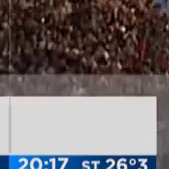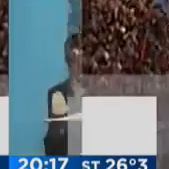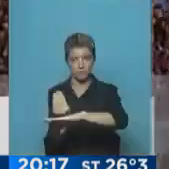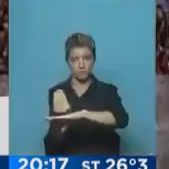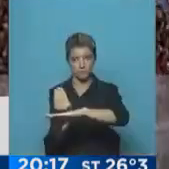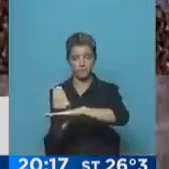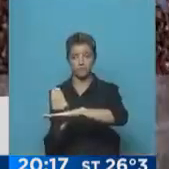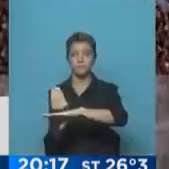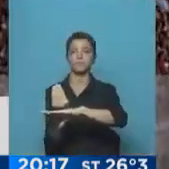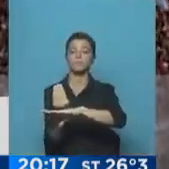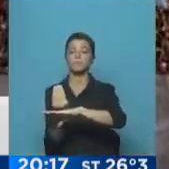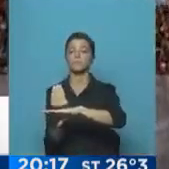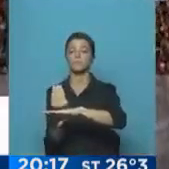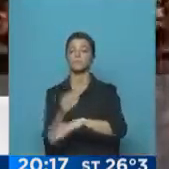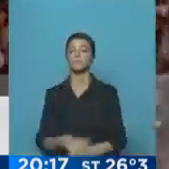concurrió